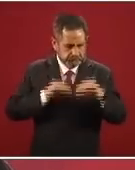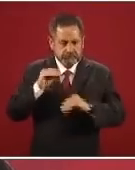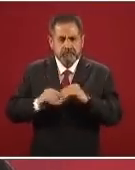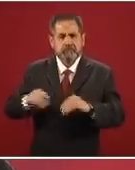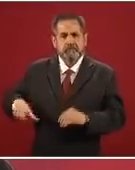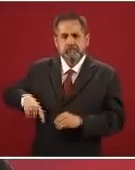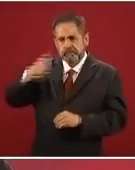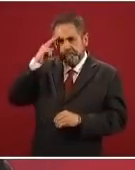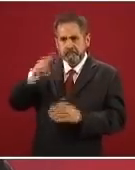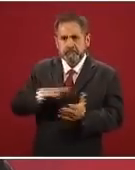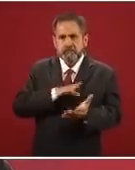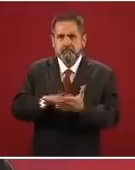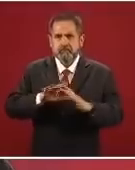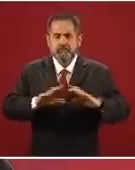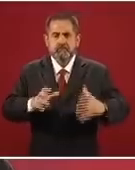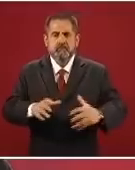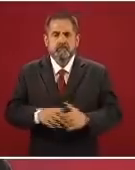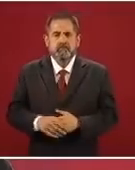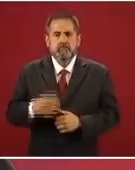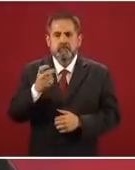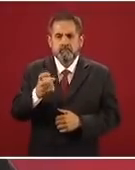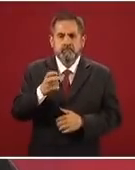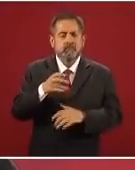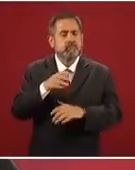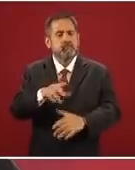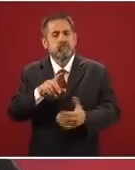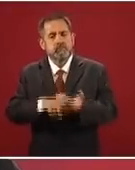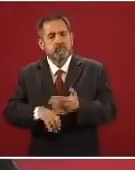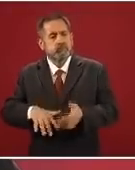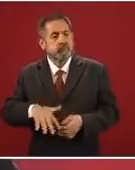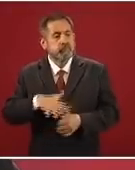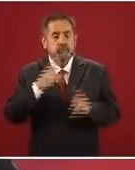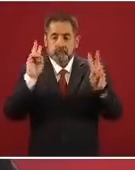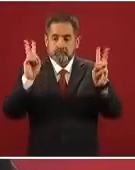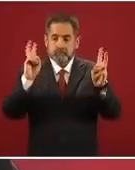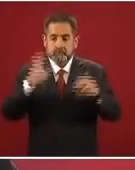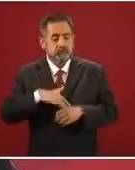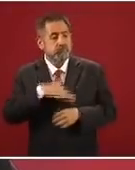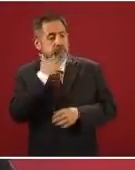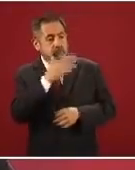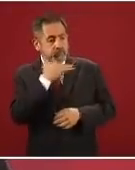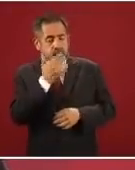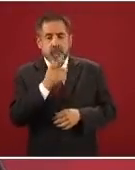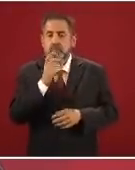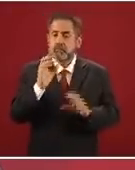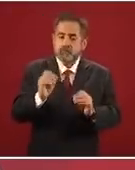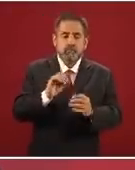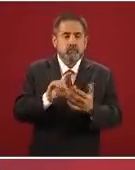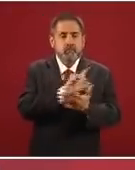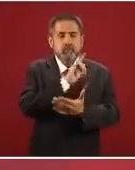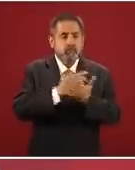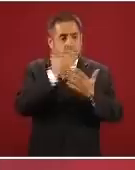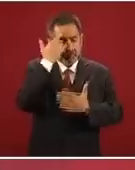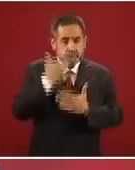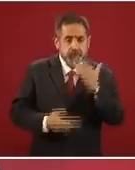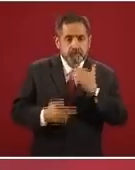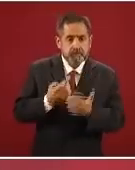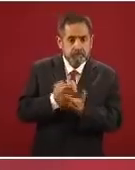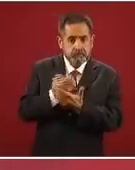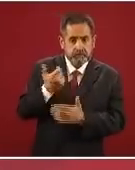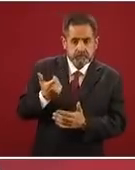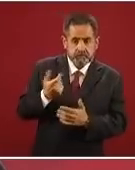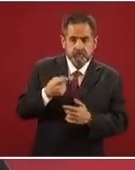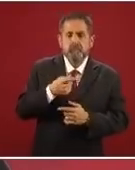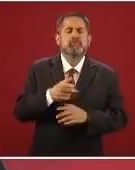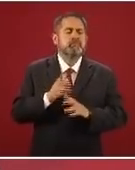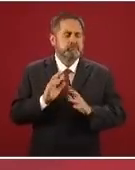impulsado. Por eso en materia de corrupción y en materia de delitos de naturaleza económica se ha